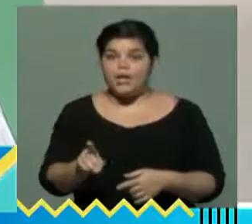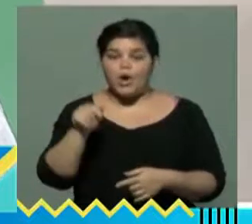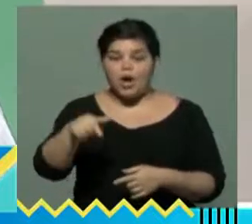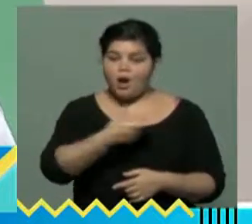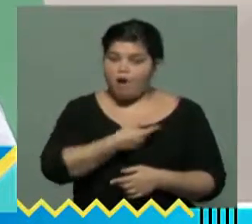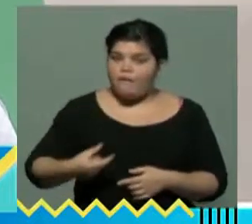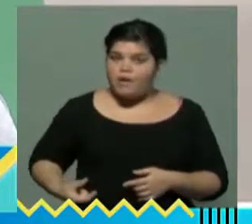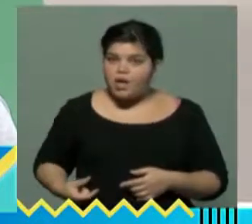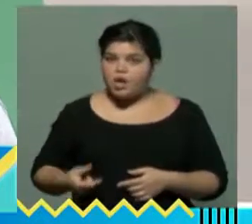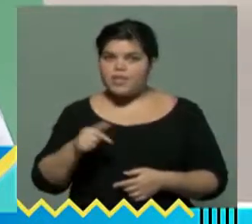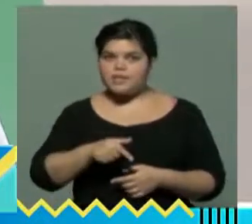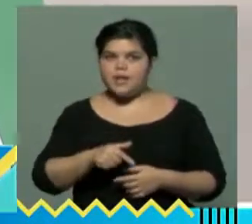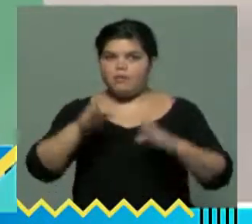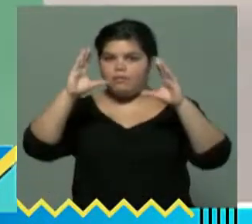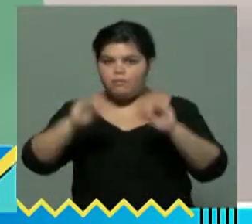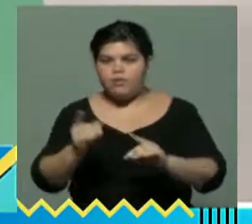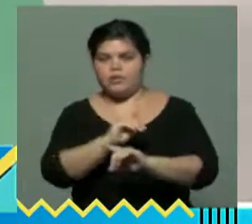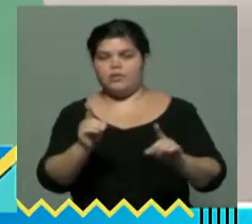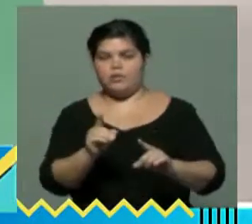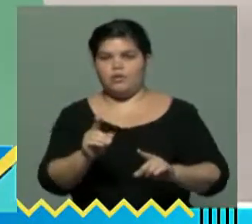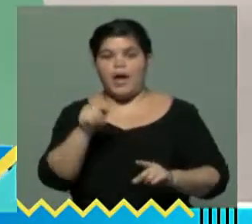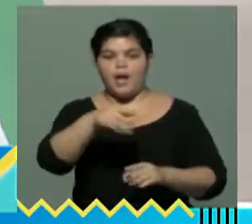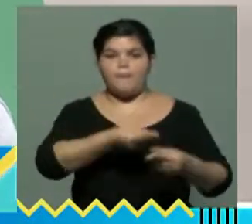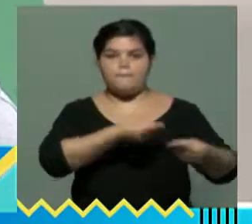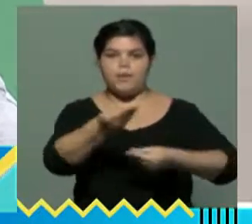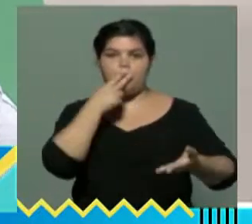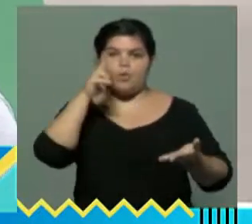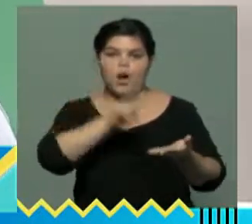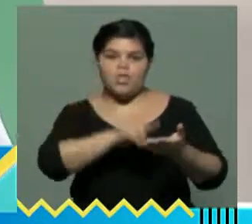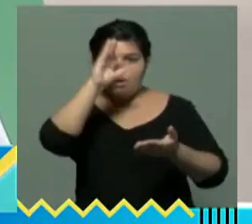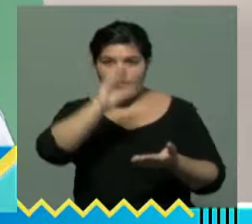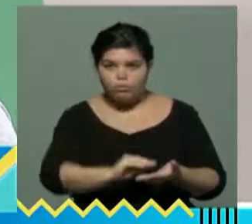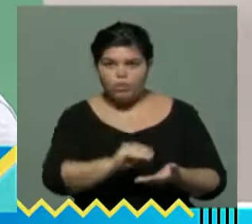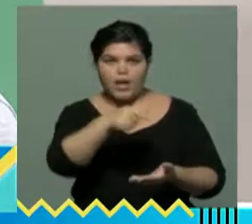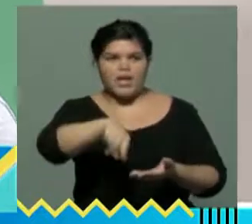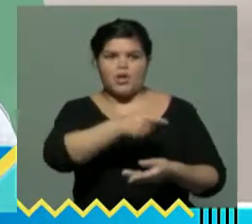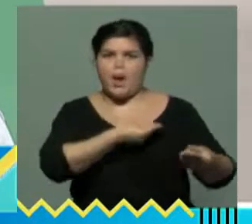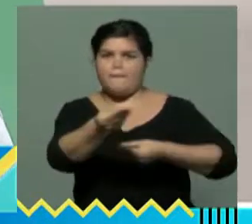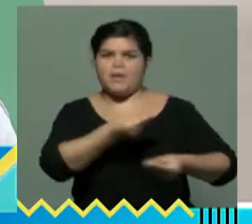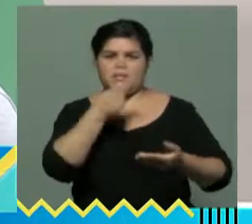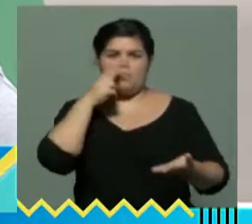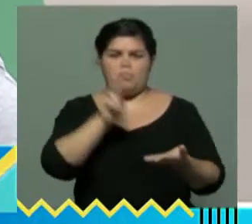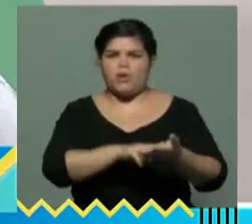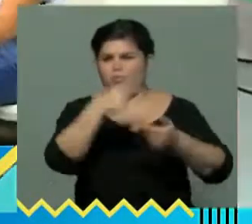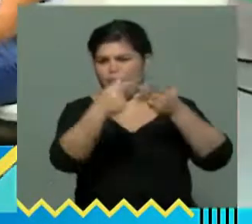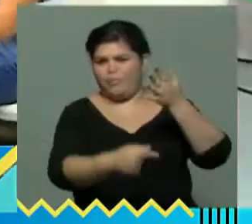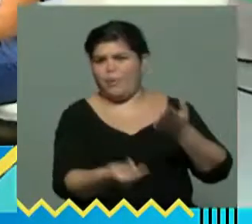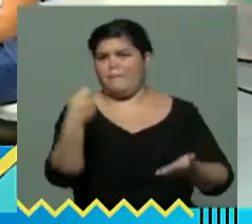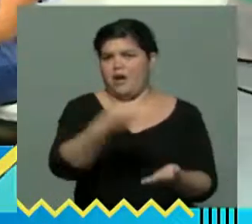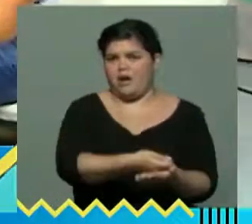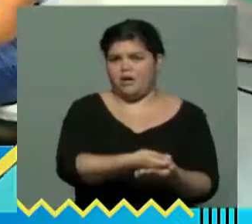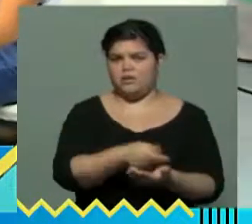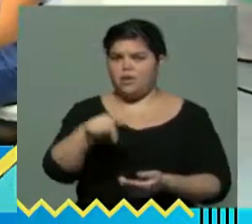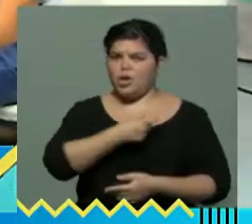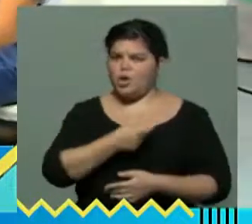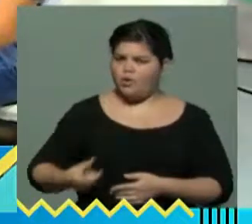es no bajar las cargas, sino la presión tributaria que tiene el empresario. Un empresario paga muchísimos impuestos. Una realidad. ¿Y en este gobierno se está apostando